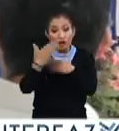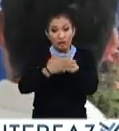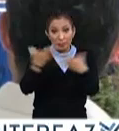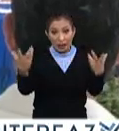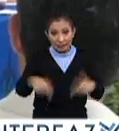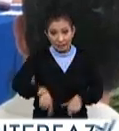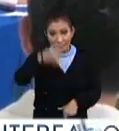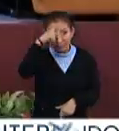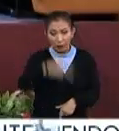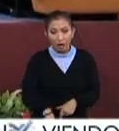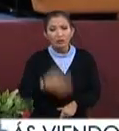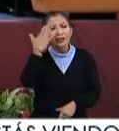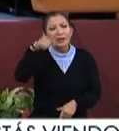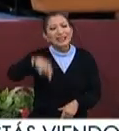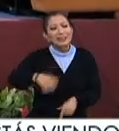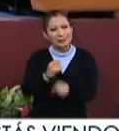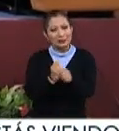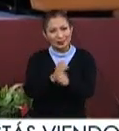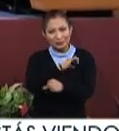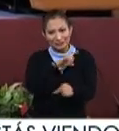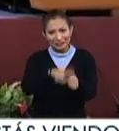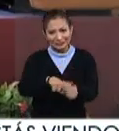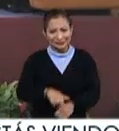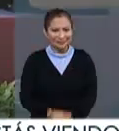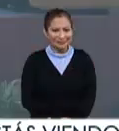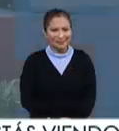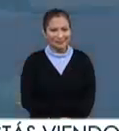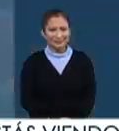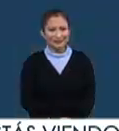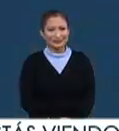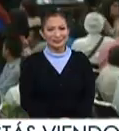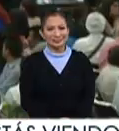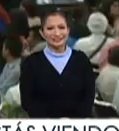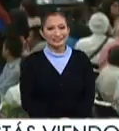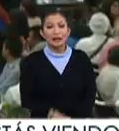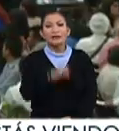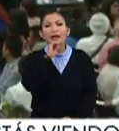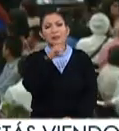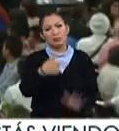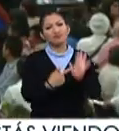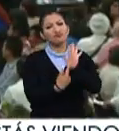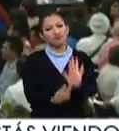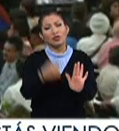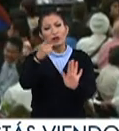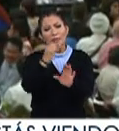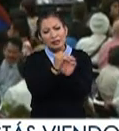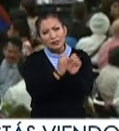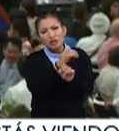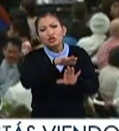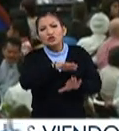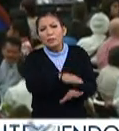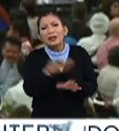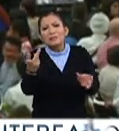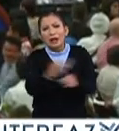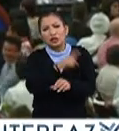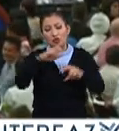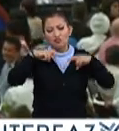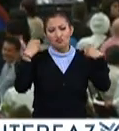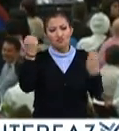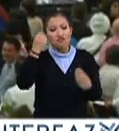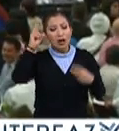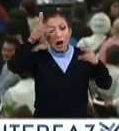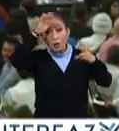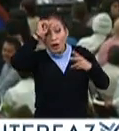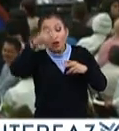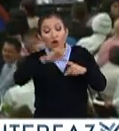a cabo en el país? Entérate en nuestro reportaje del día. También te presentamos un reportaje de lo ocurrido en el Foro sobre